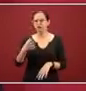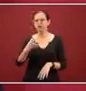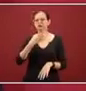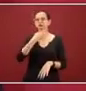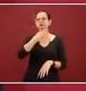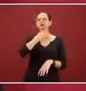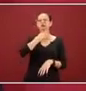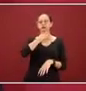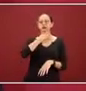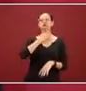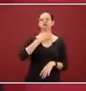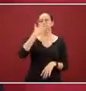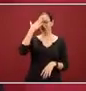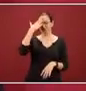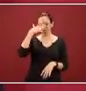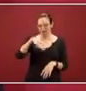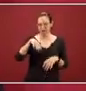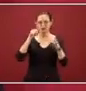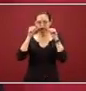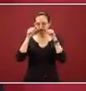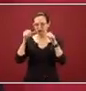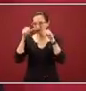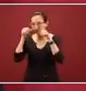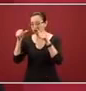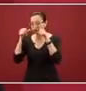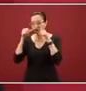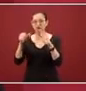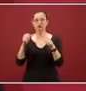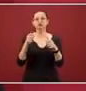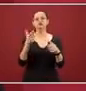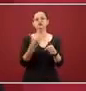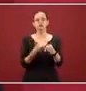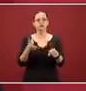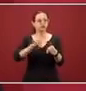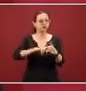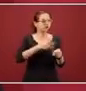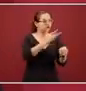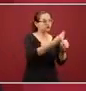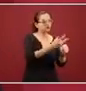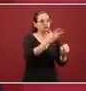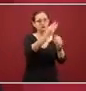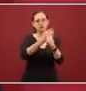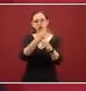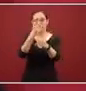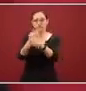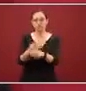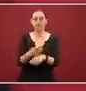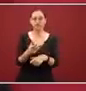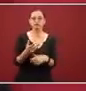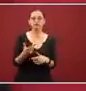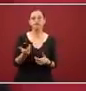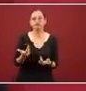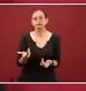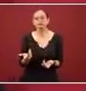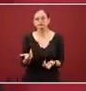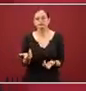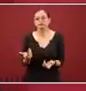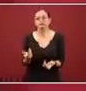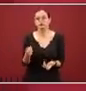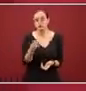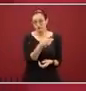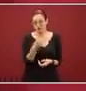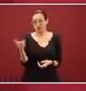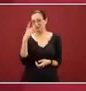tenido que reconvertir el hospital, la reconversión hospitalaria, que seguramente es un término que ustedes